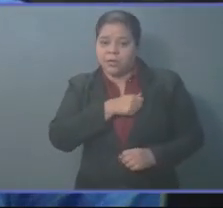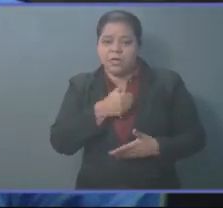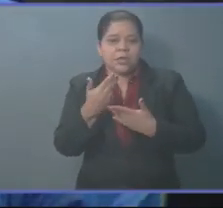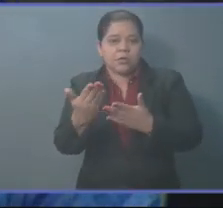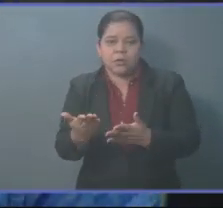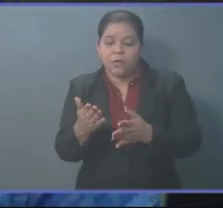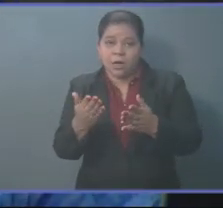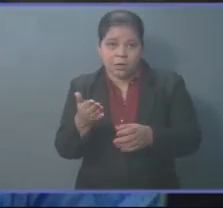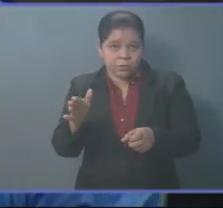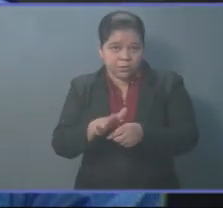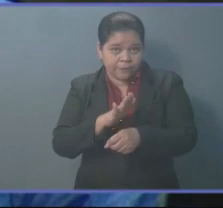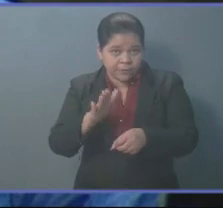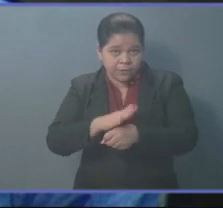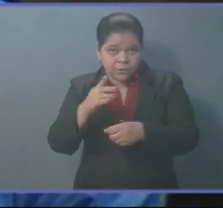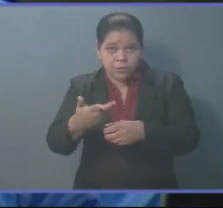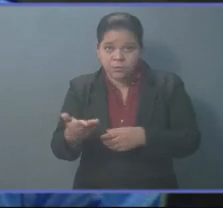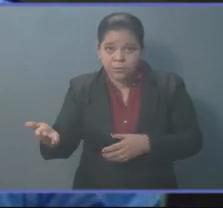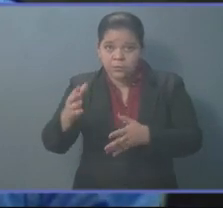herramienta al gobierno